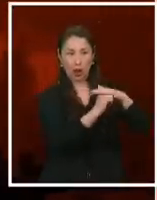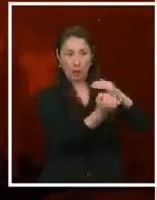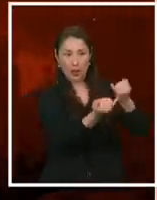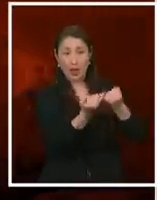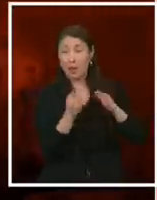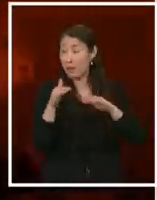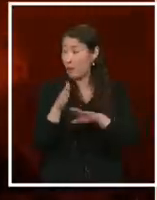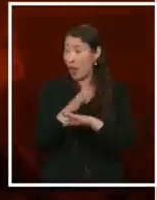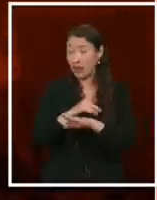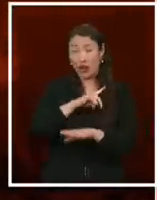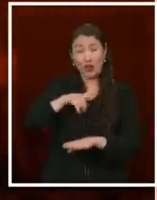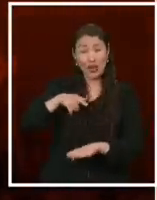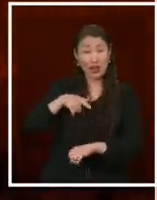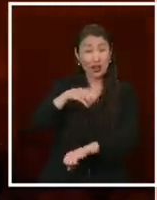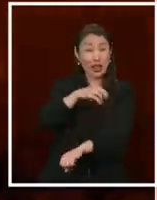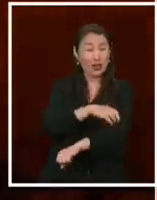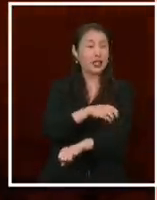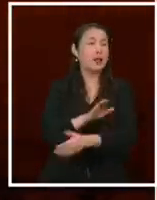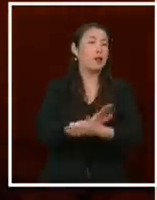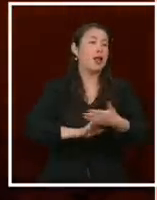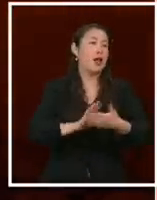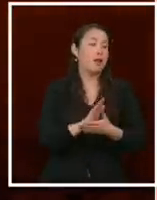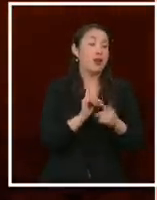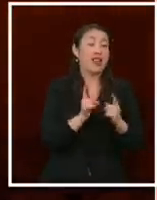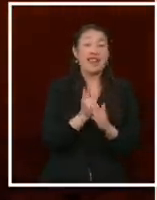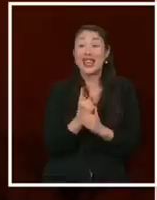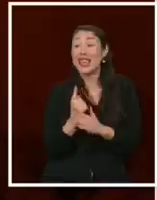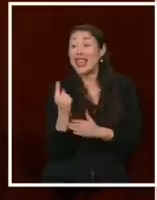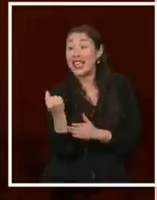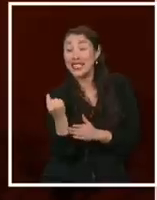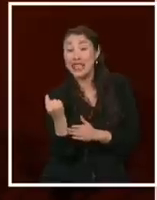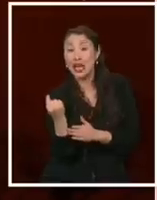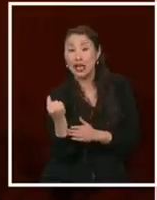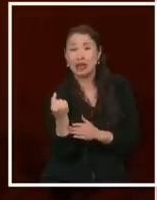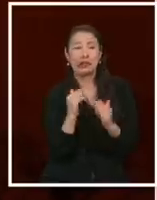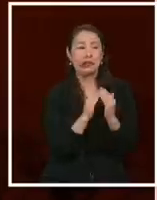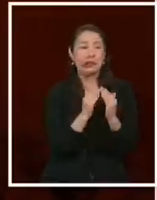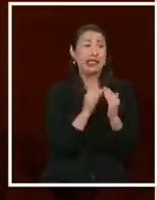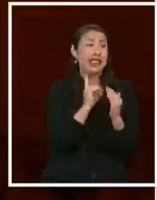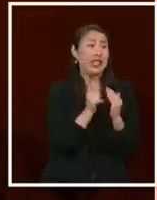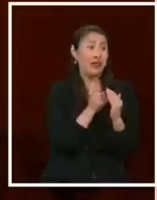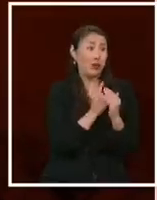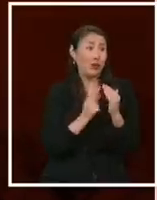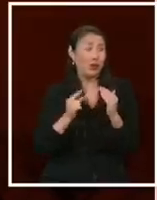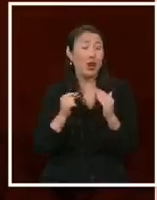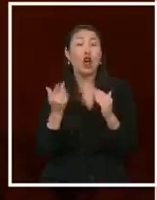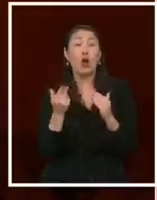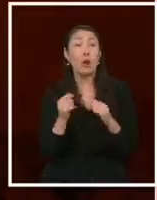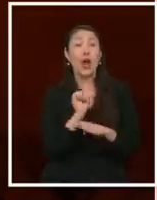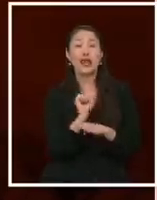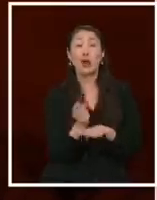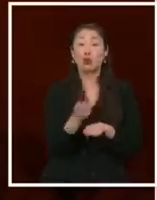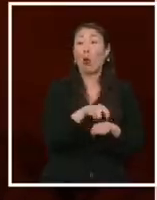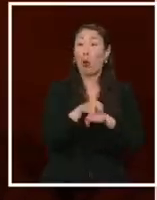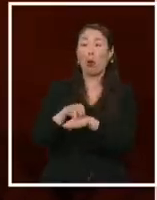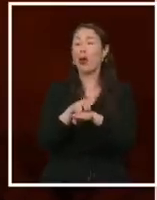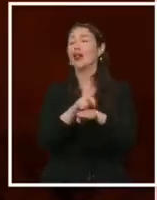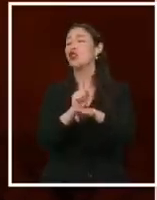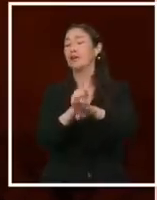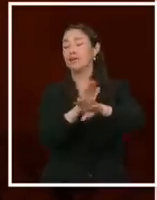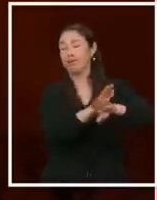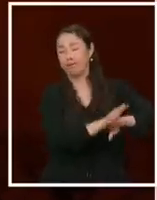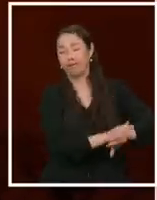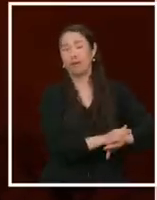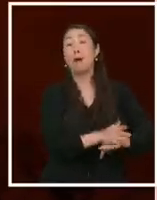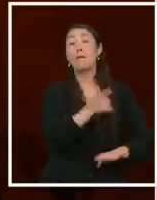el gobernador regional, en caso de que se tenga que evacuar, favorecer las evacuaciones a pie. Esto da seguridad y permite